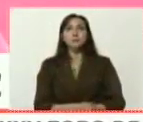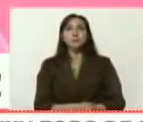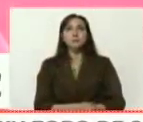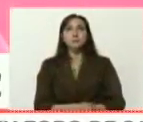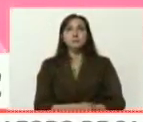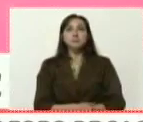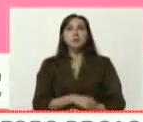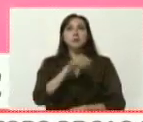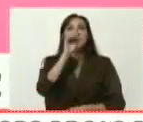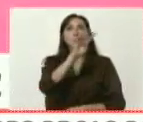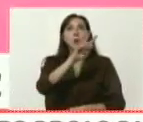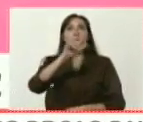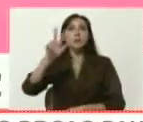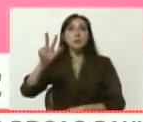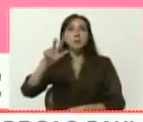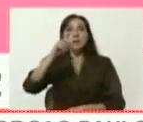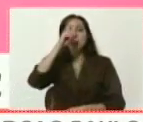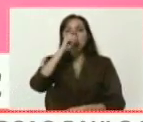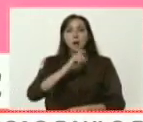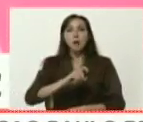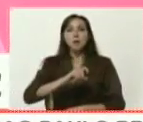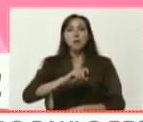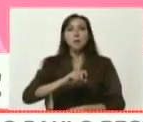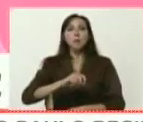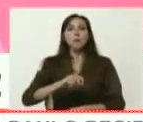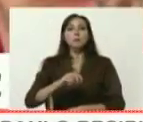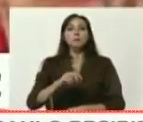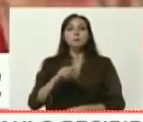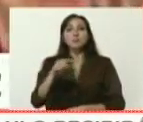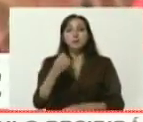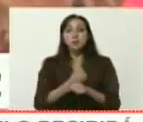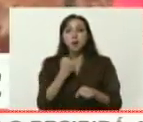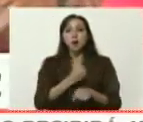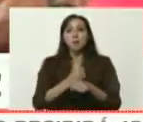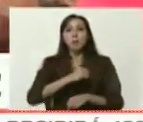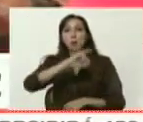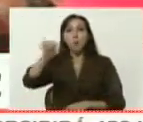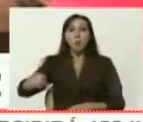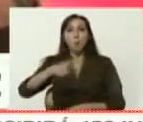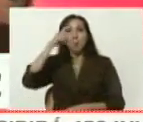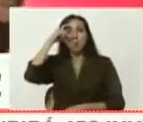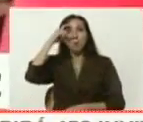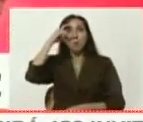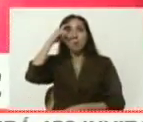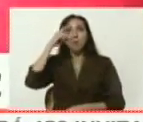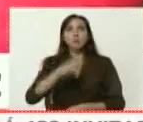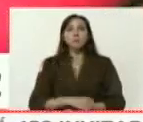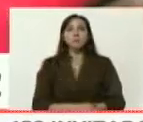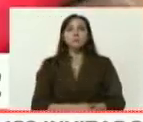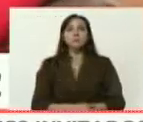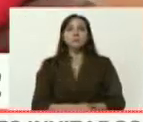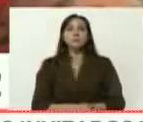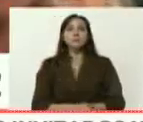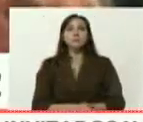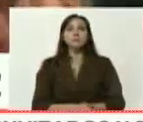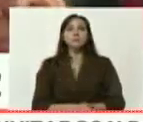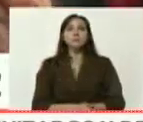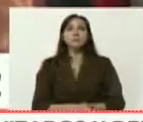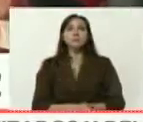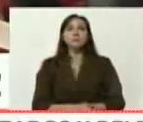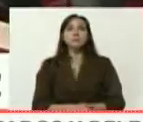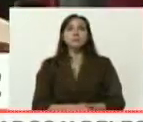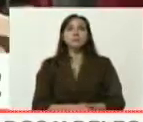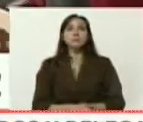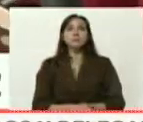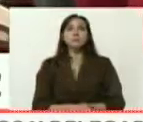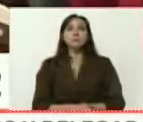43 años de la siembra de Jorge. Hoy Jorge, mi hermano y yo, hemos decidido por primera vez